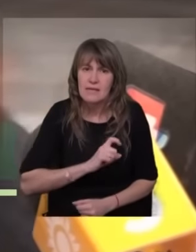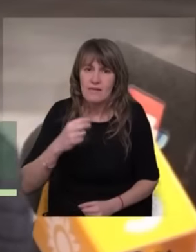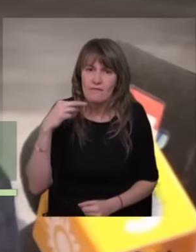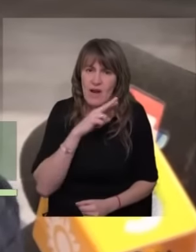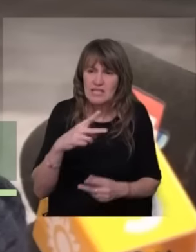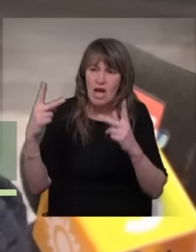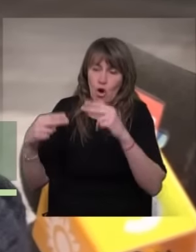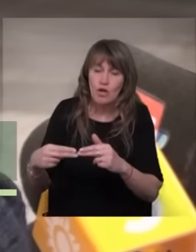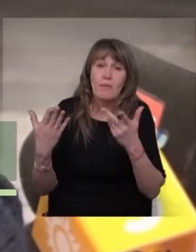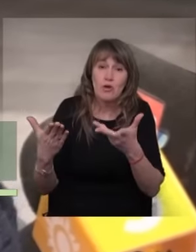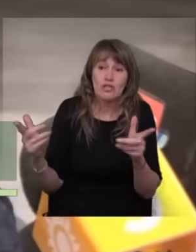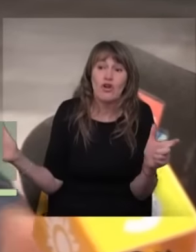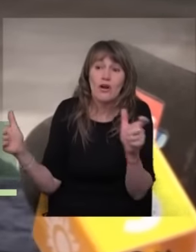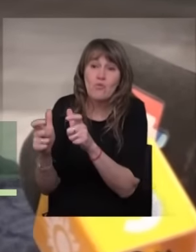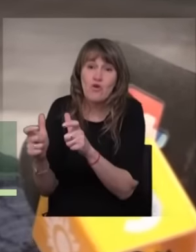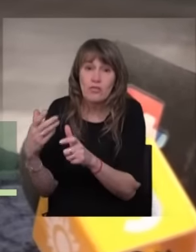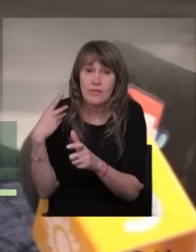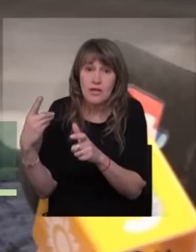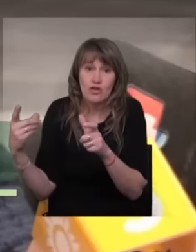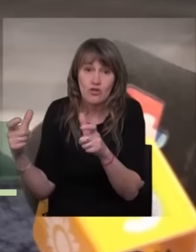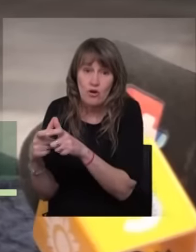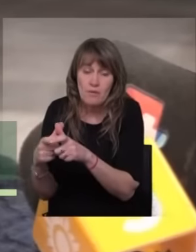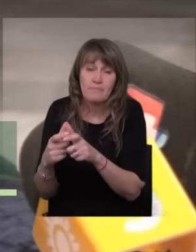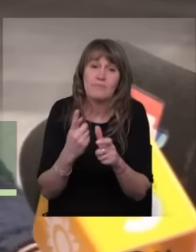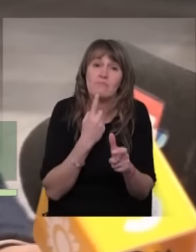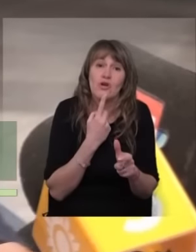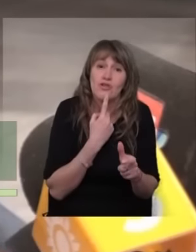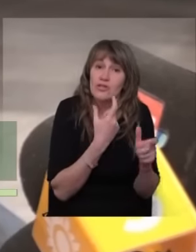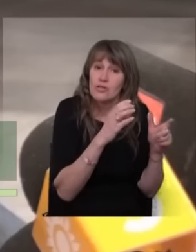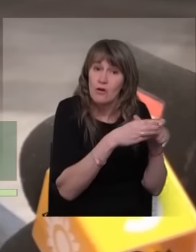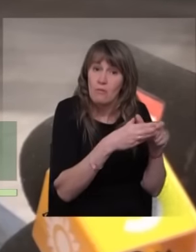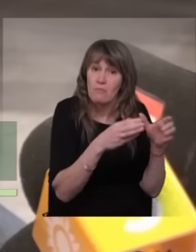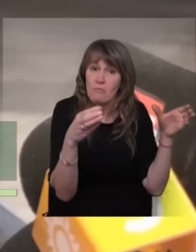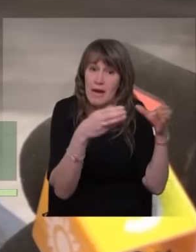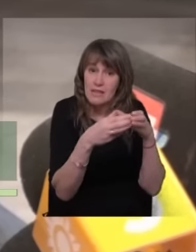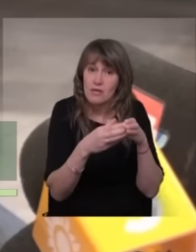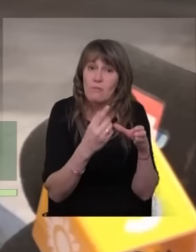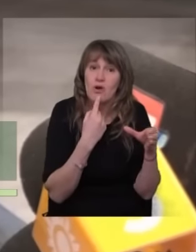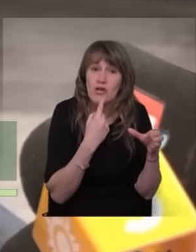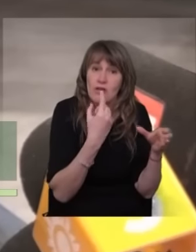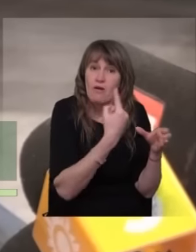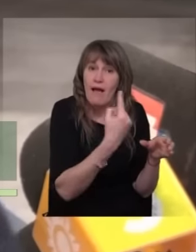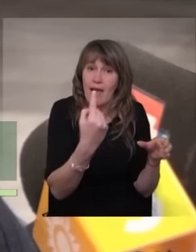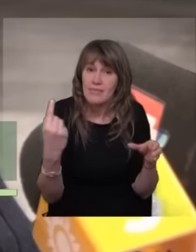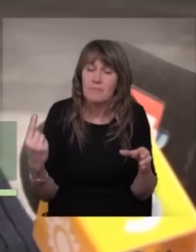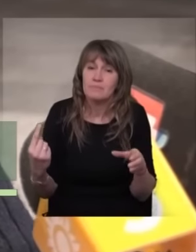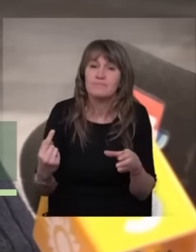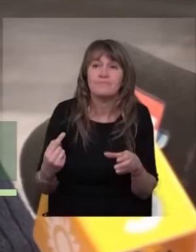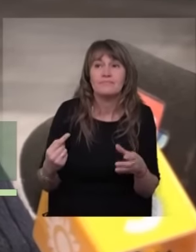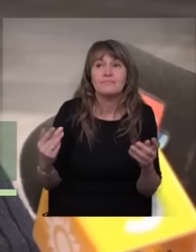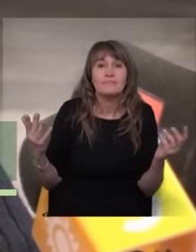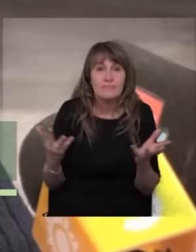partidos políticos del país y comentar que está en una